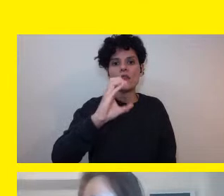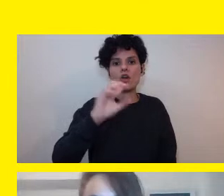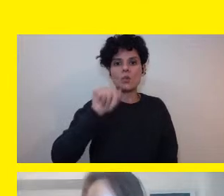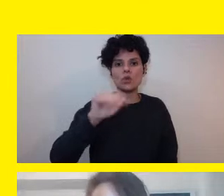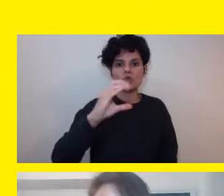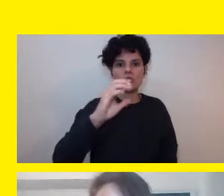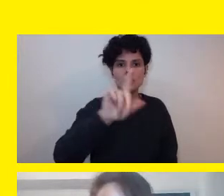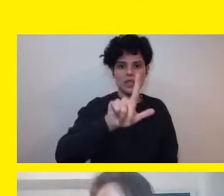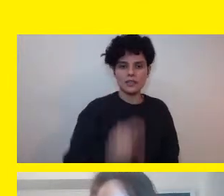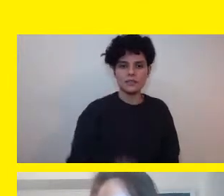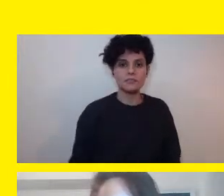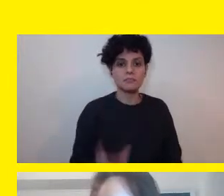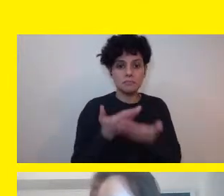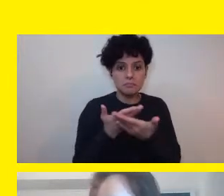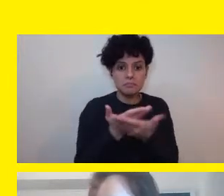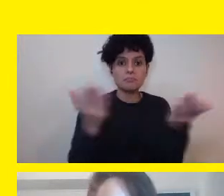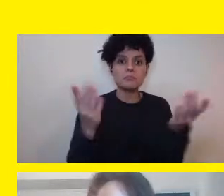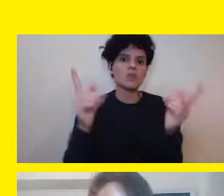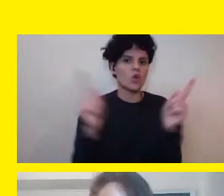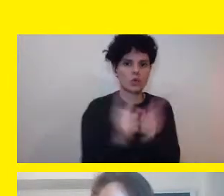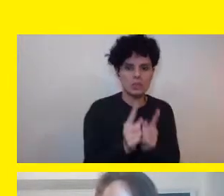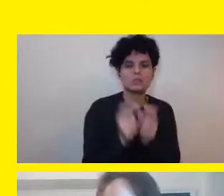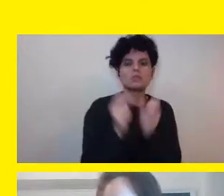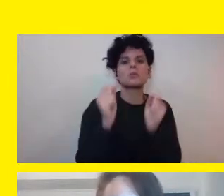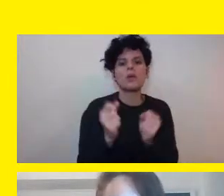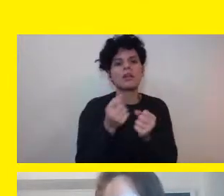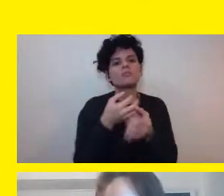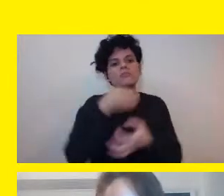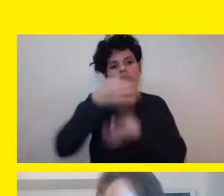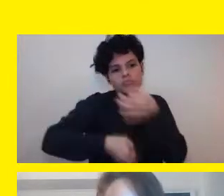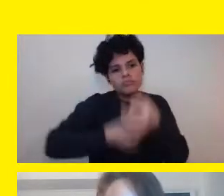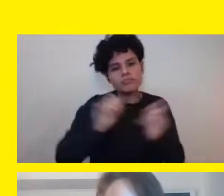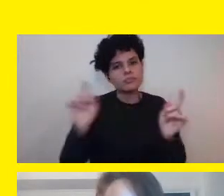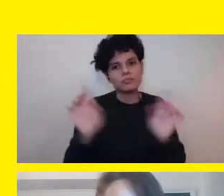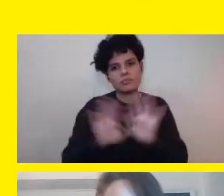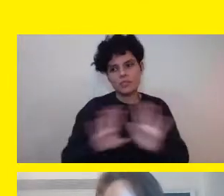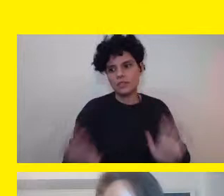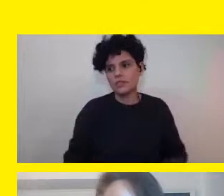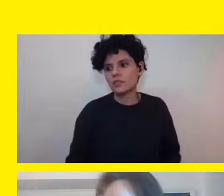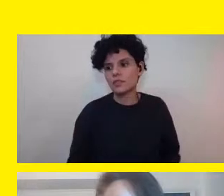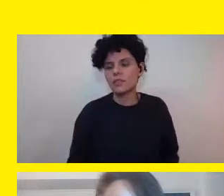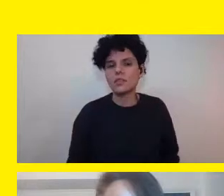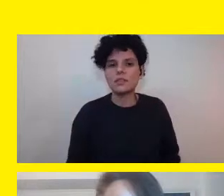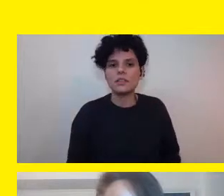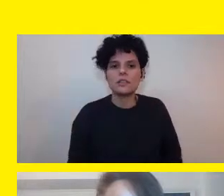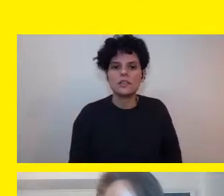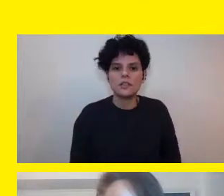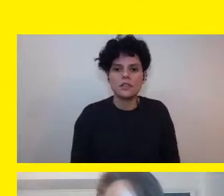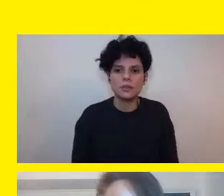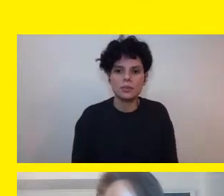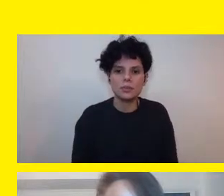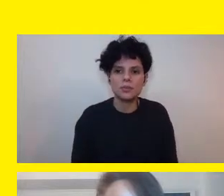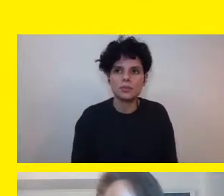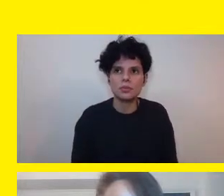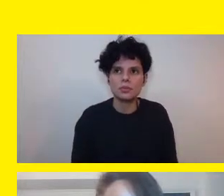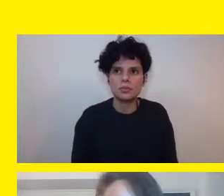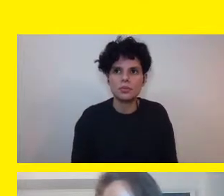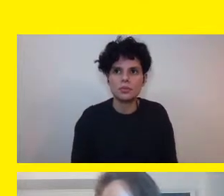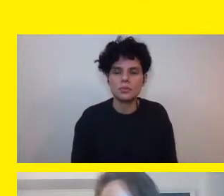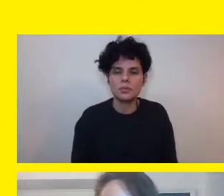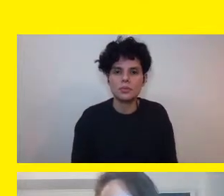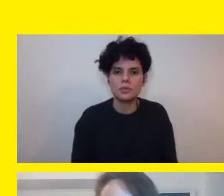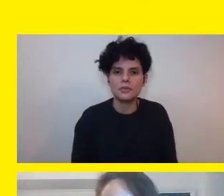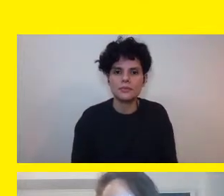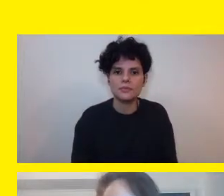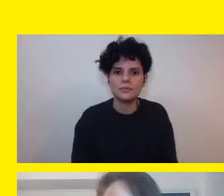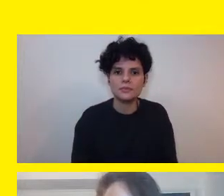Les cedo la palabra a cada uno de ustedes para que haga una reflexión final. Francisco,